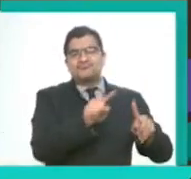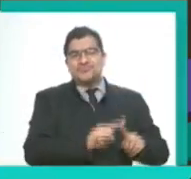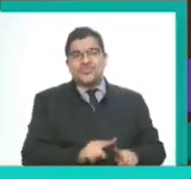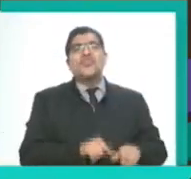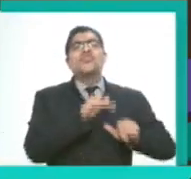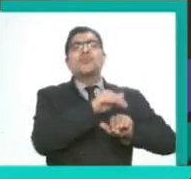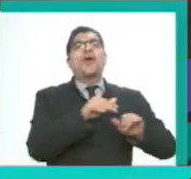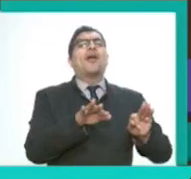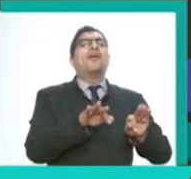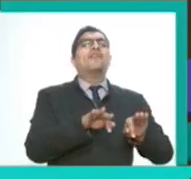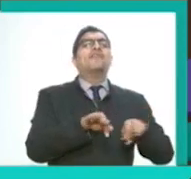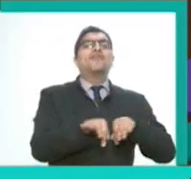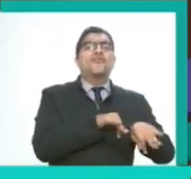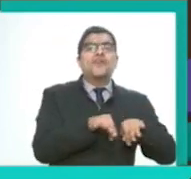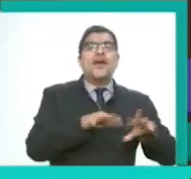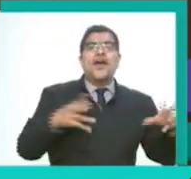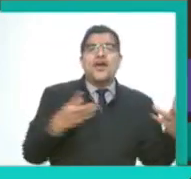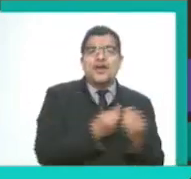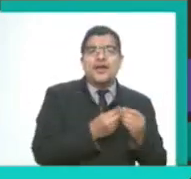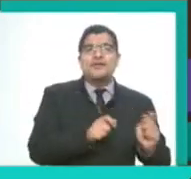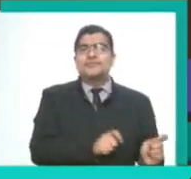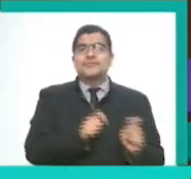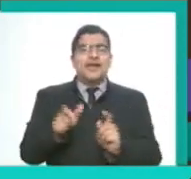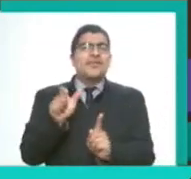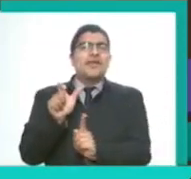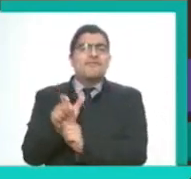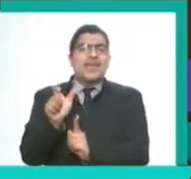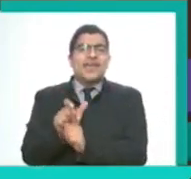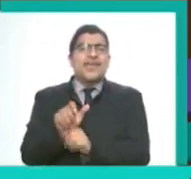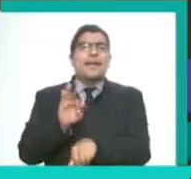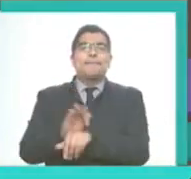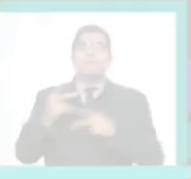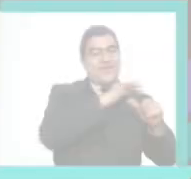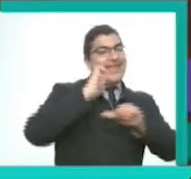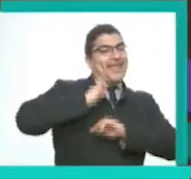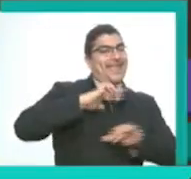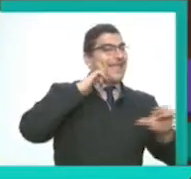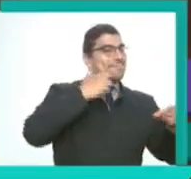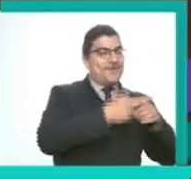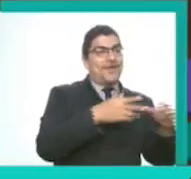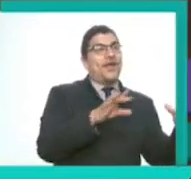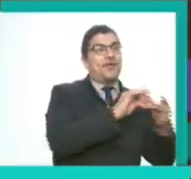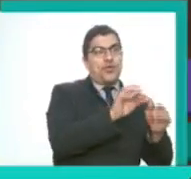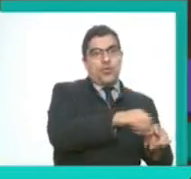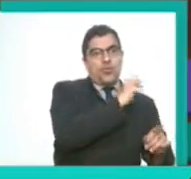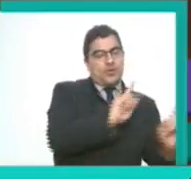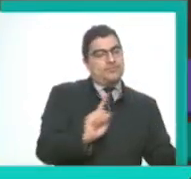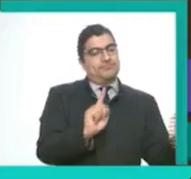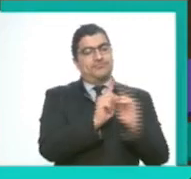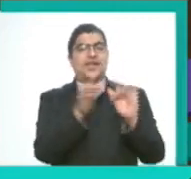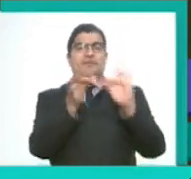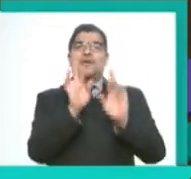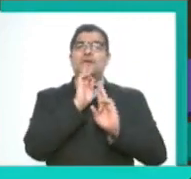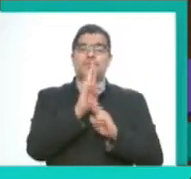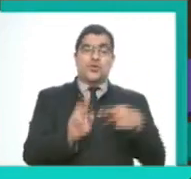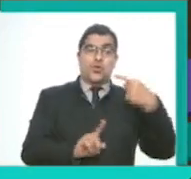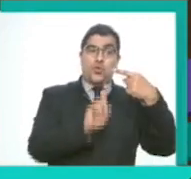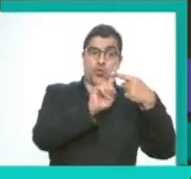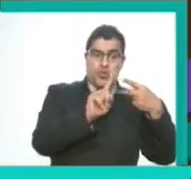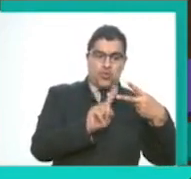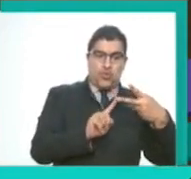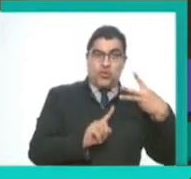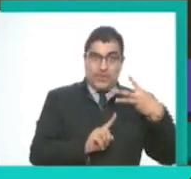del mecanismo de producción para personas defensoras de Derechos Humanos respondió los puntos 1